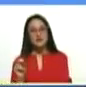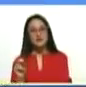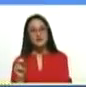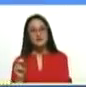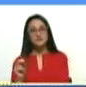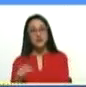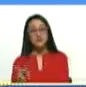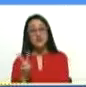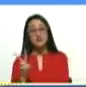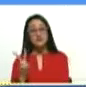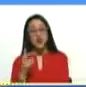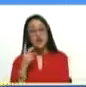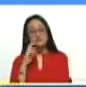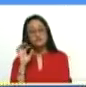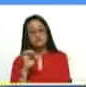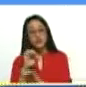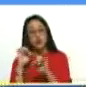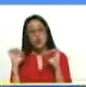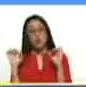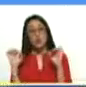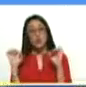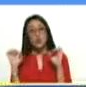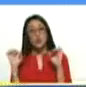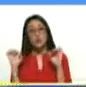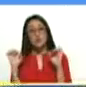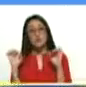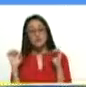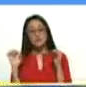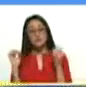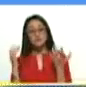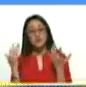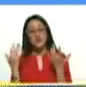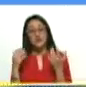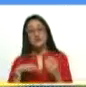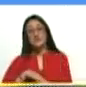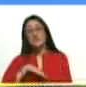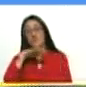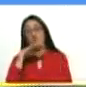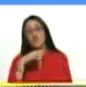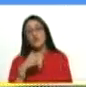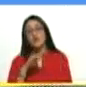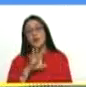en Venezuela se descubrieron grandes yacimientos de petróleo.